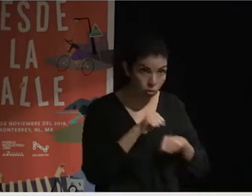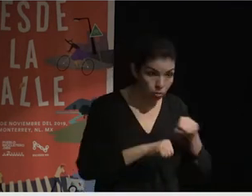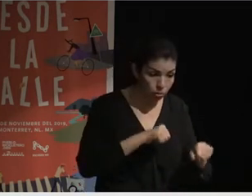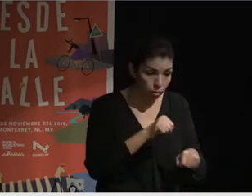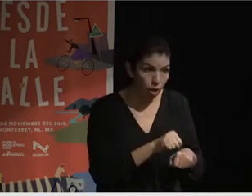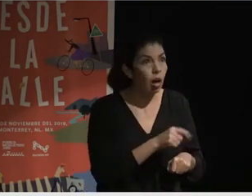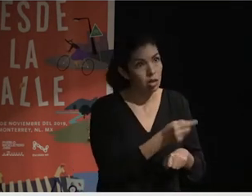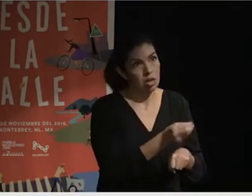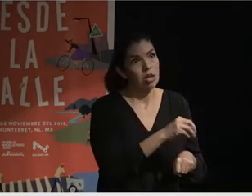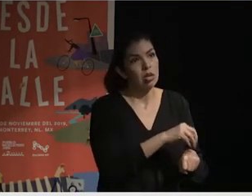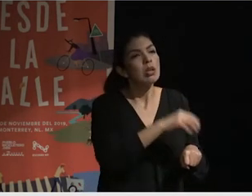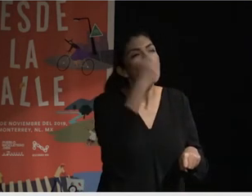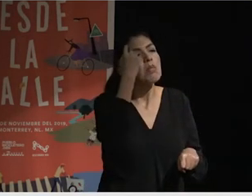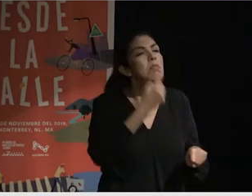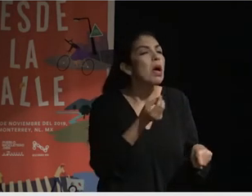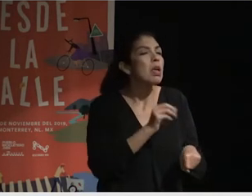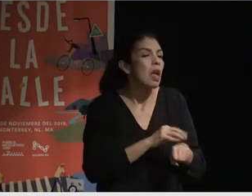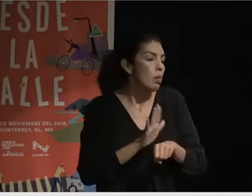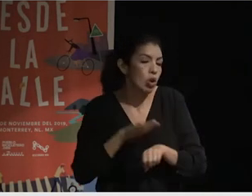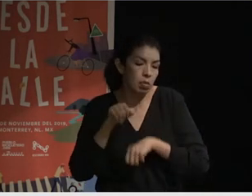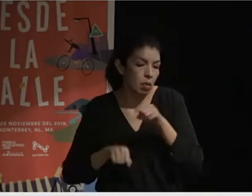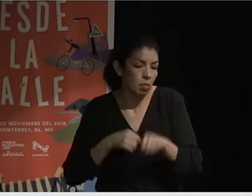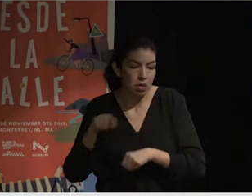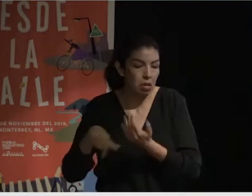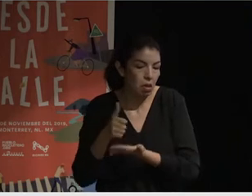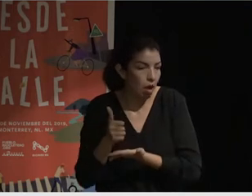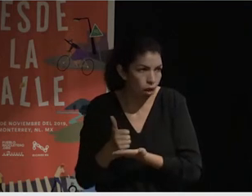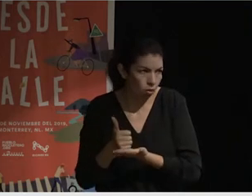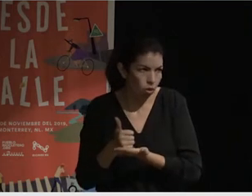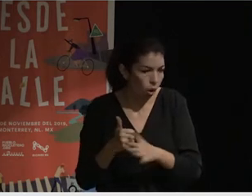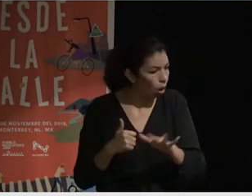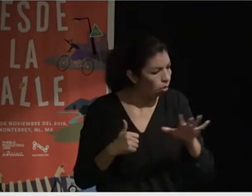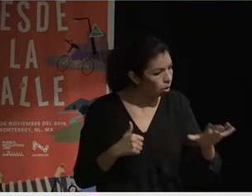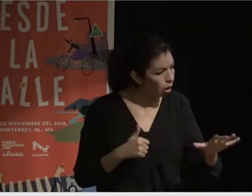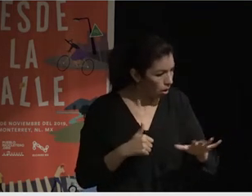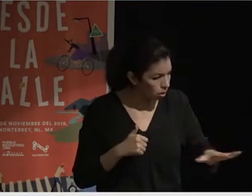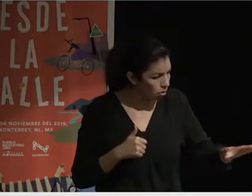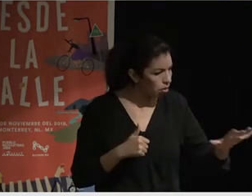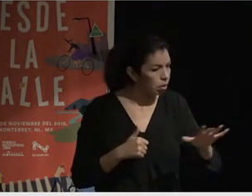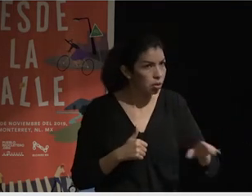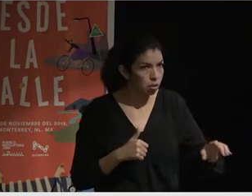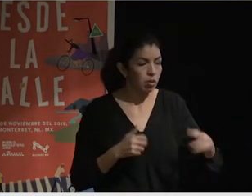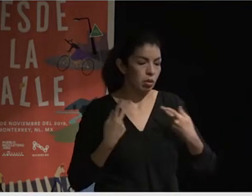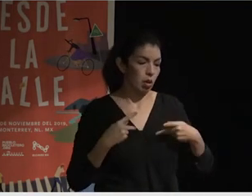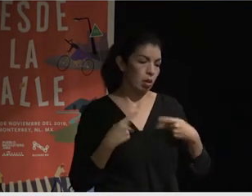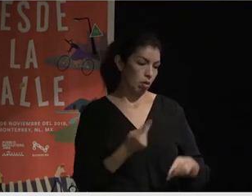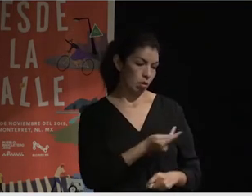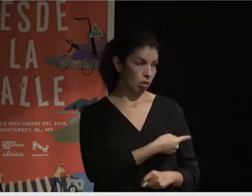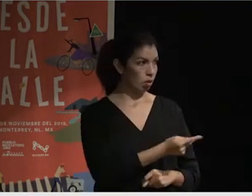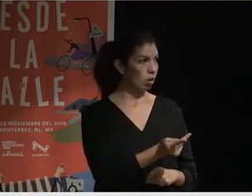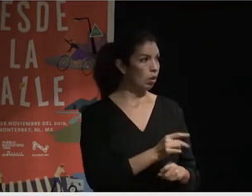ahí. Sí. Y creo que todo es, o sea, es lo que acaba de decir, ¿no? Este tema da para mucho,